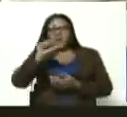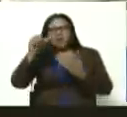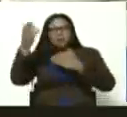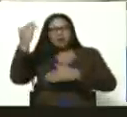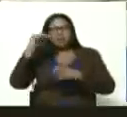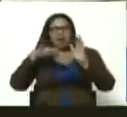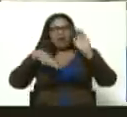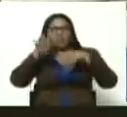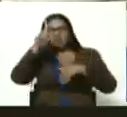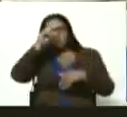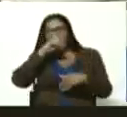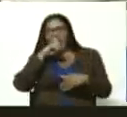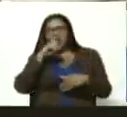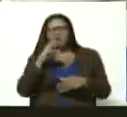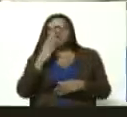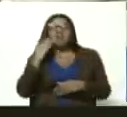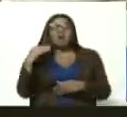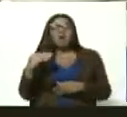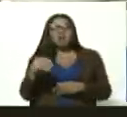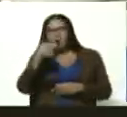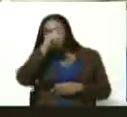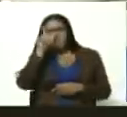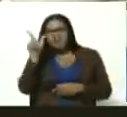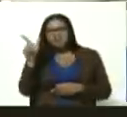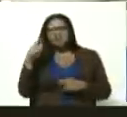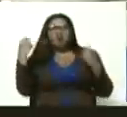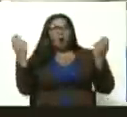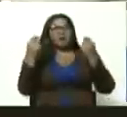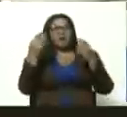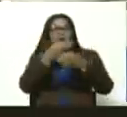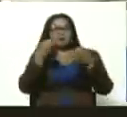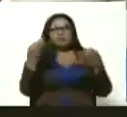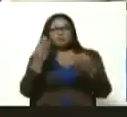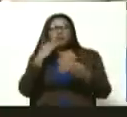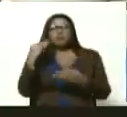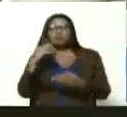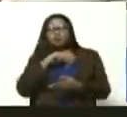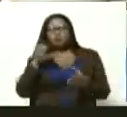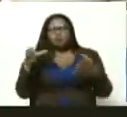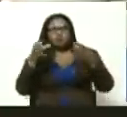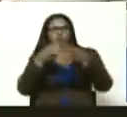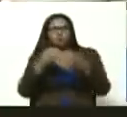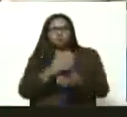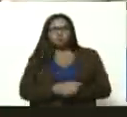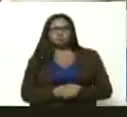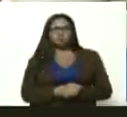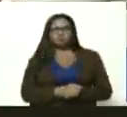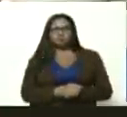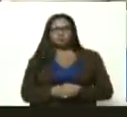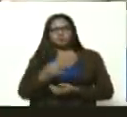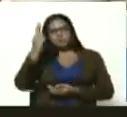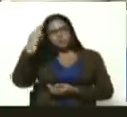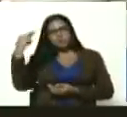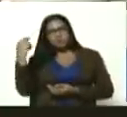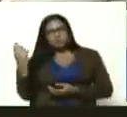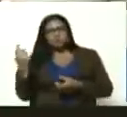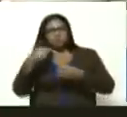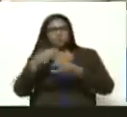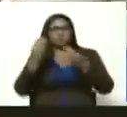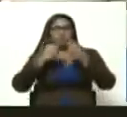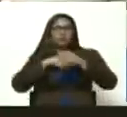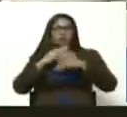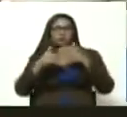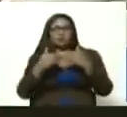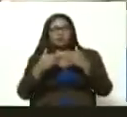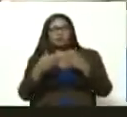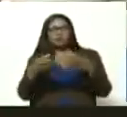14 años de la jp su extraordinaria jornada de la juventud de nuestro partido de reflexión convocaron al congreso del